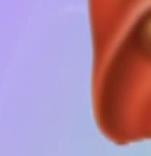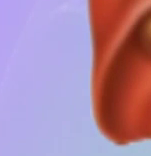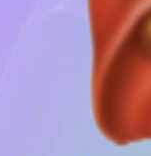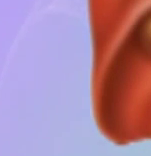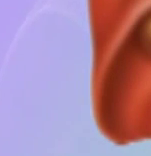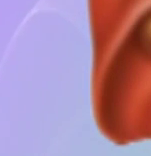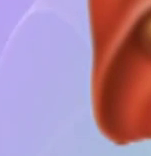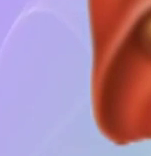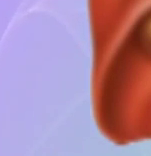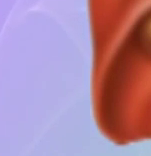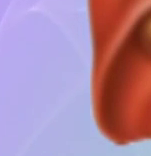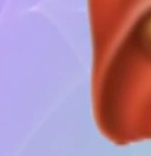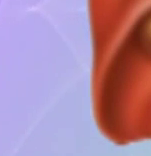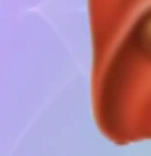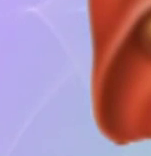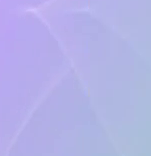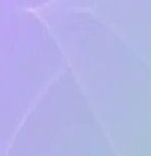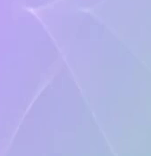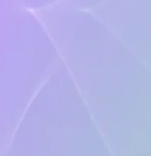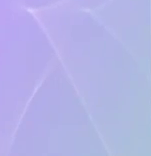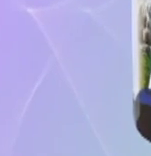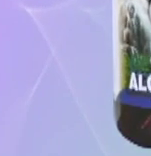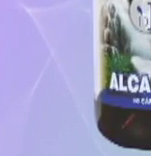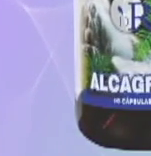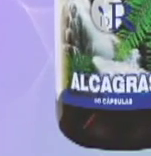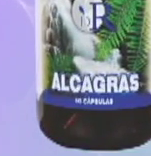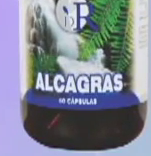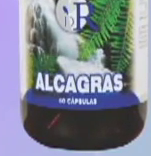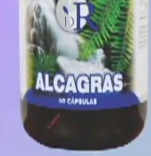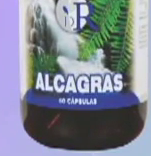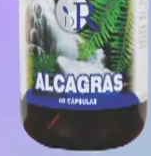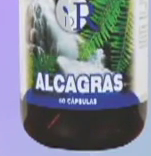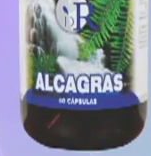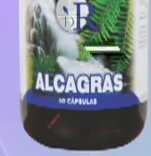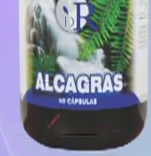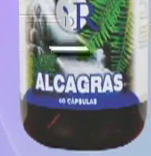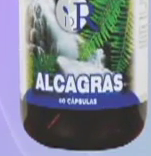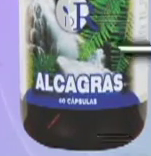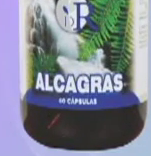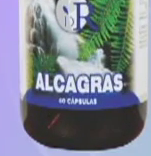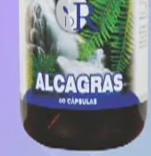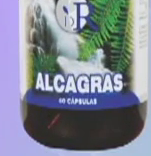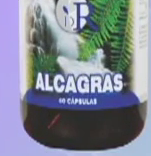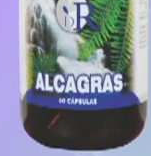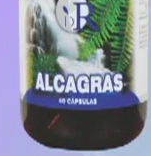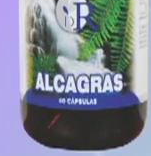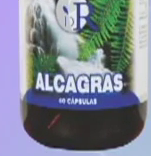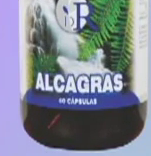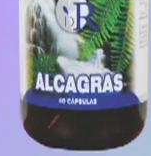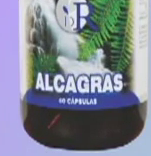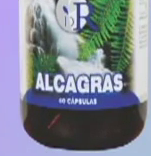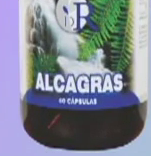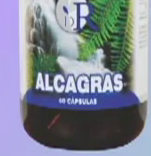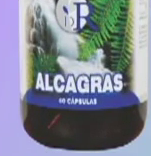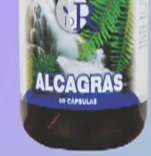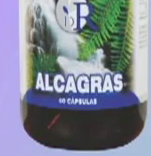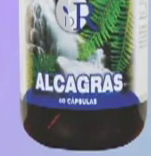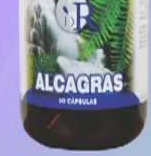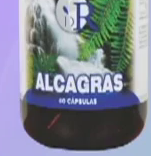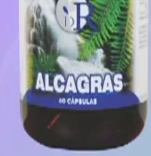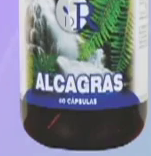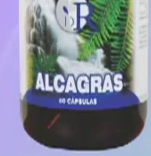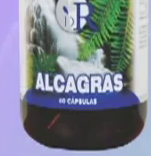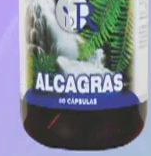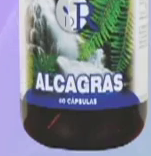silimarina para potenciar las capacidades de funcionamiento del hígado, su limpieza y desintoxicación. Además, su potencia como antioxidante. No pregunte por